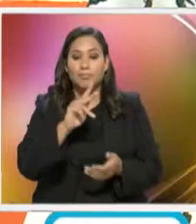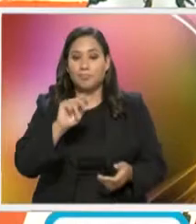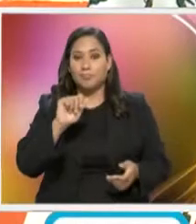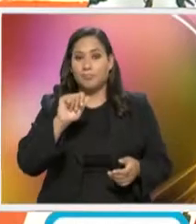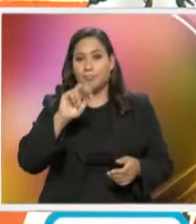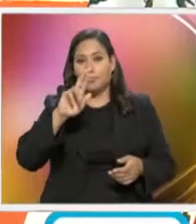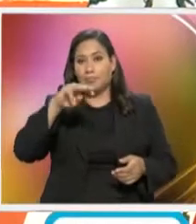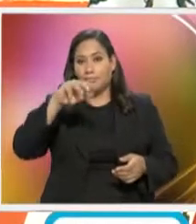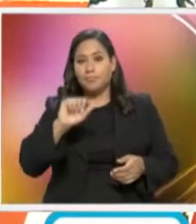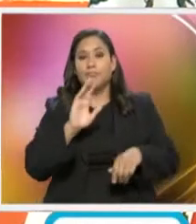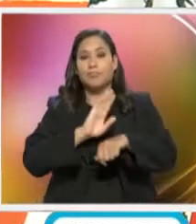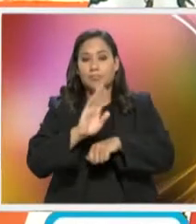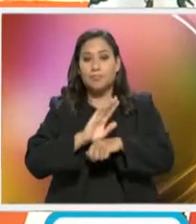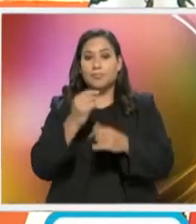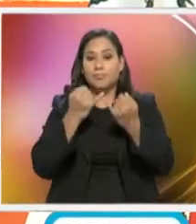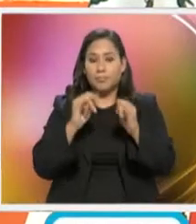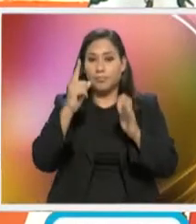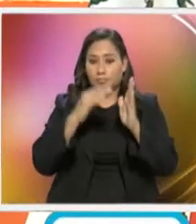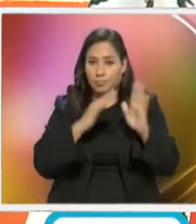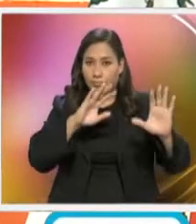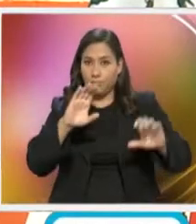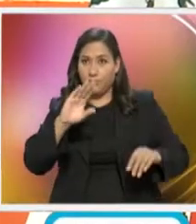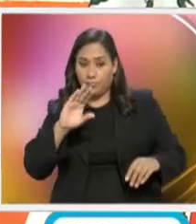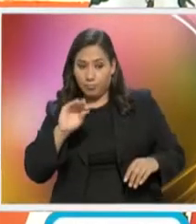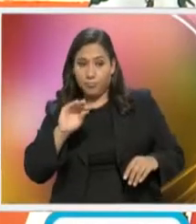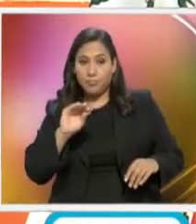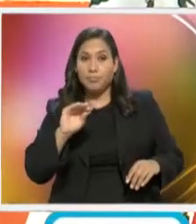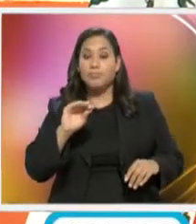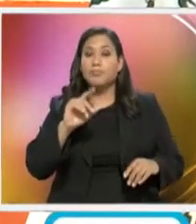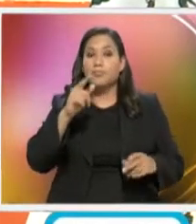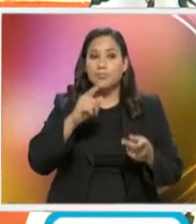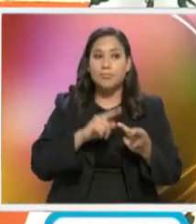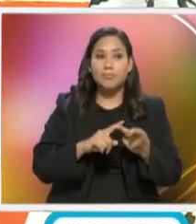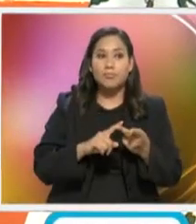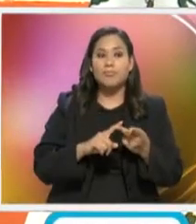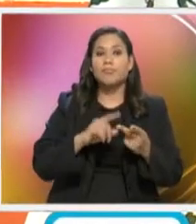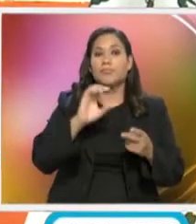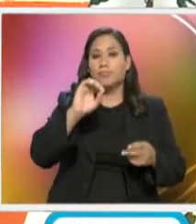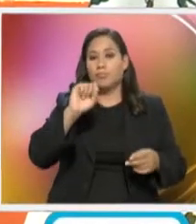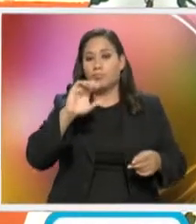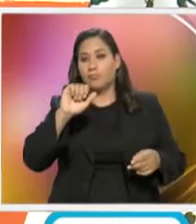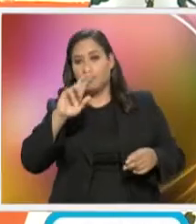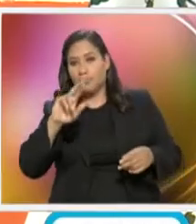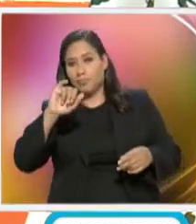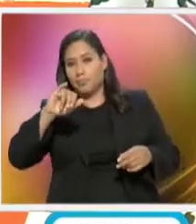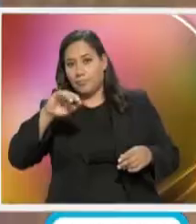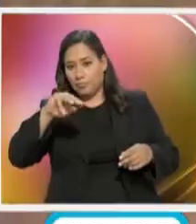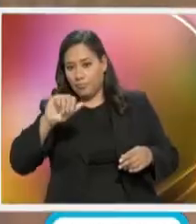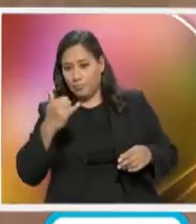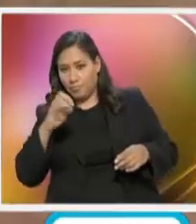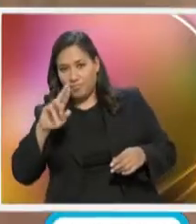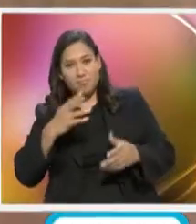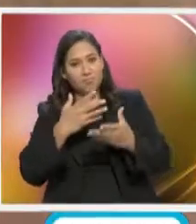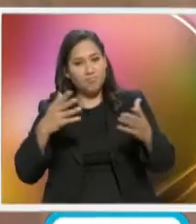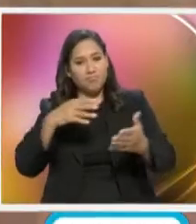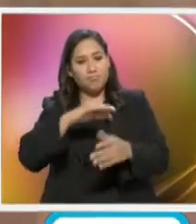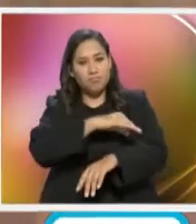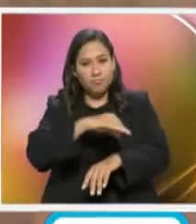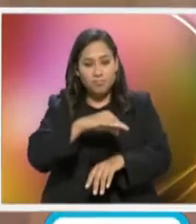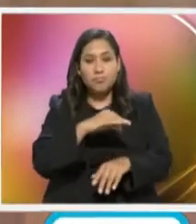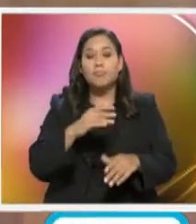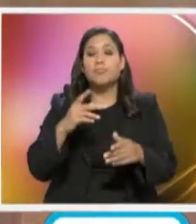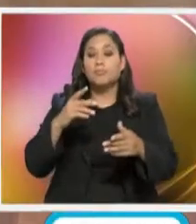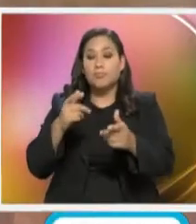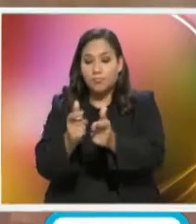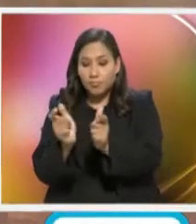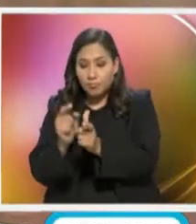en Brasil, fue inaugurada en 1990. La Apenas. creó Oscar Niemeyer, el que creó el gran arquitecto que creó Brasilia,